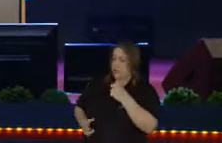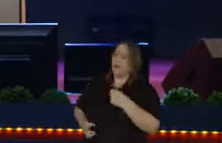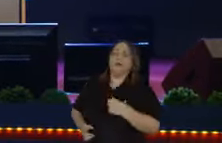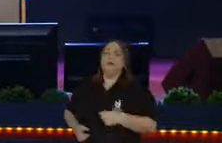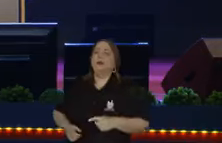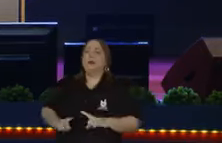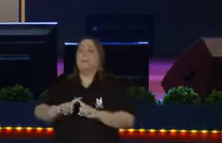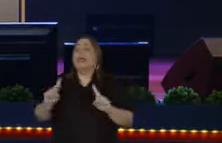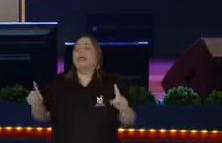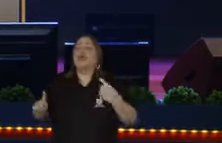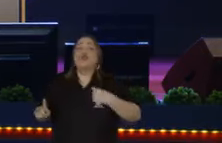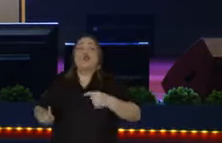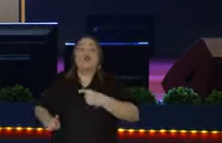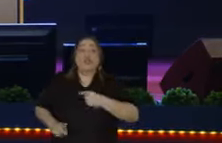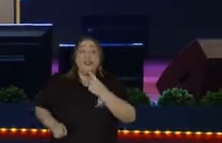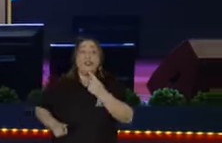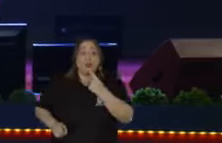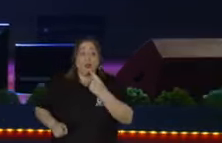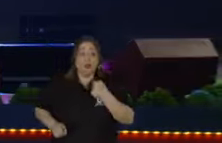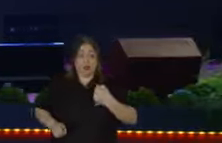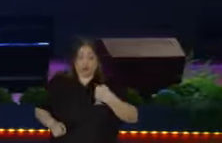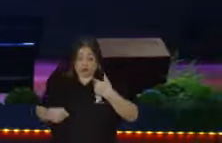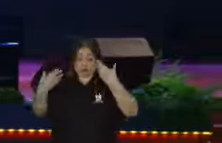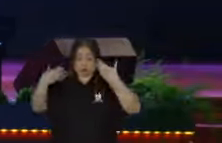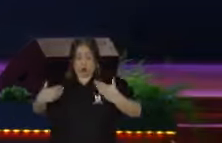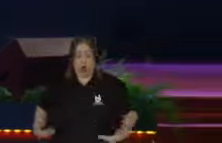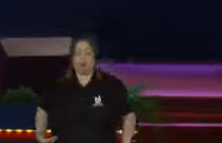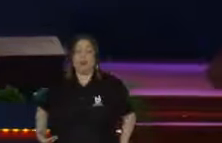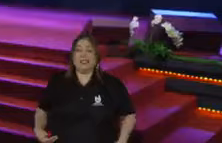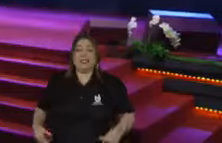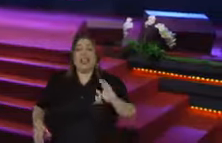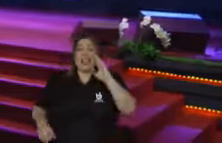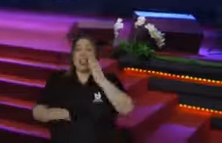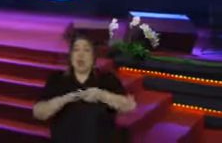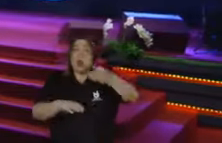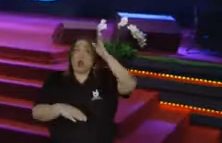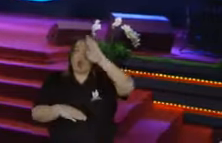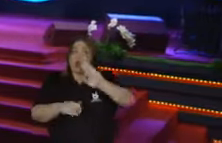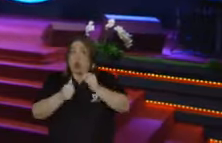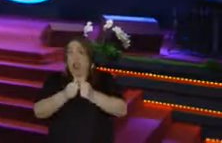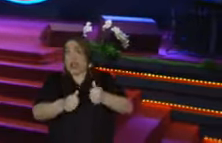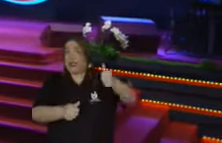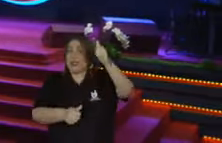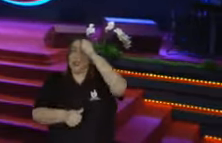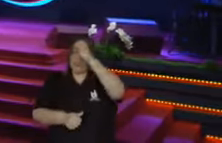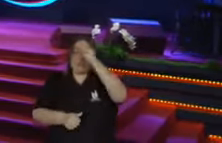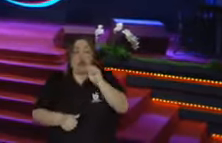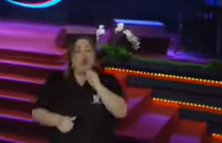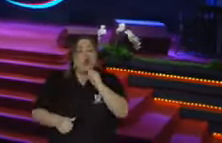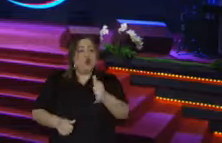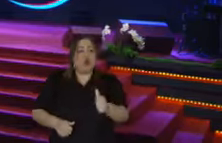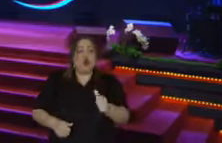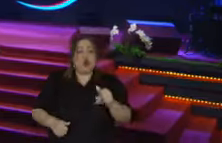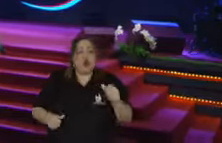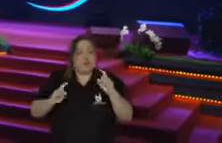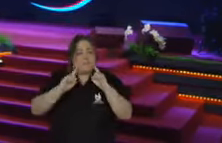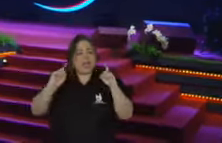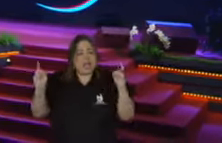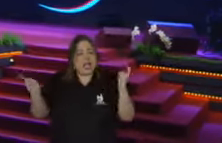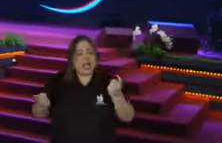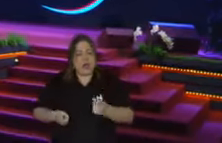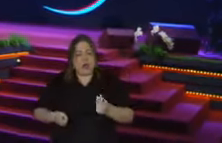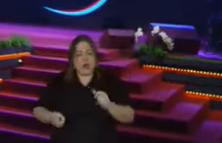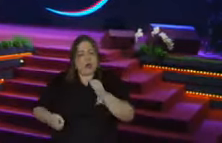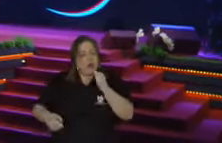no vivimos en apariencia, que vivimos en transparencia, que descubrimos tus artimañas, Satanás, que vamos a pagar